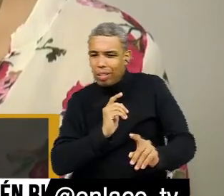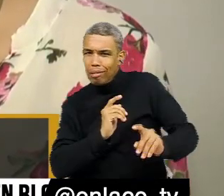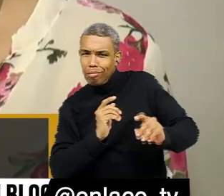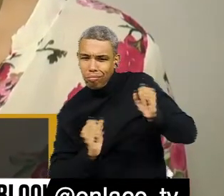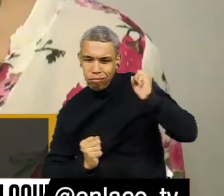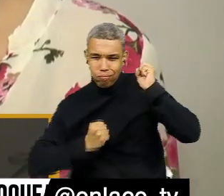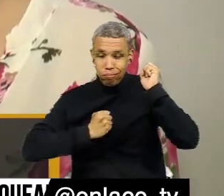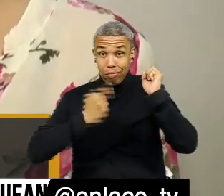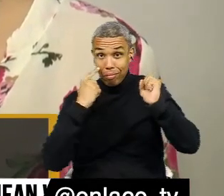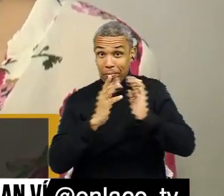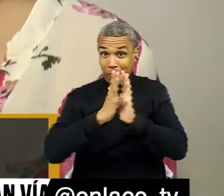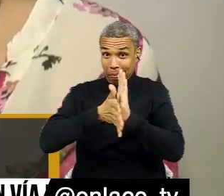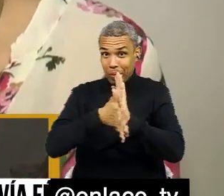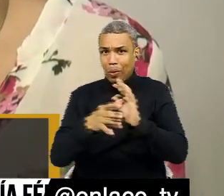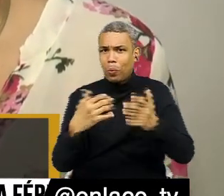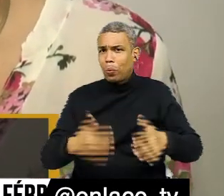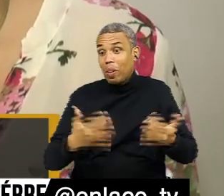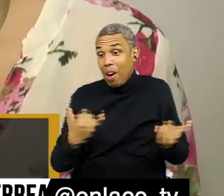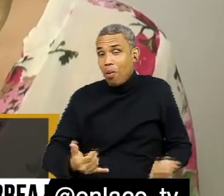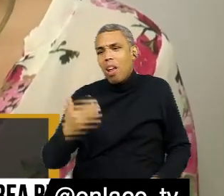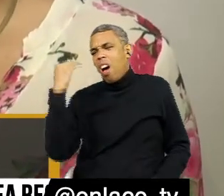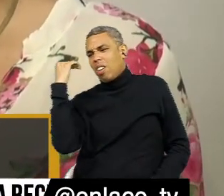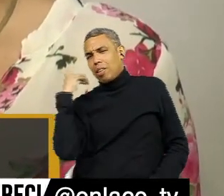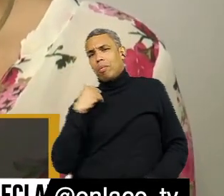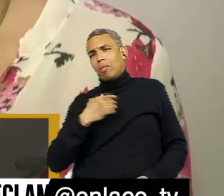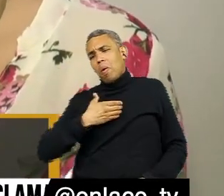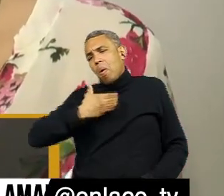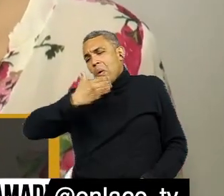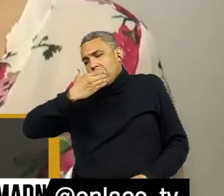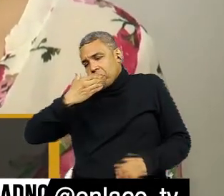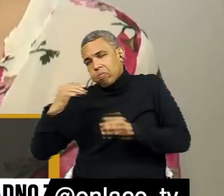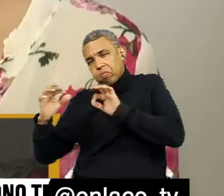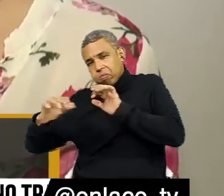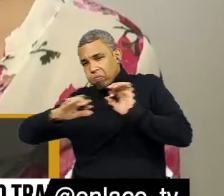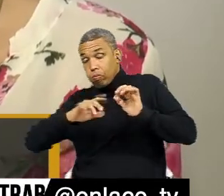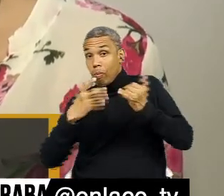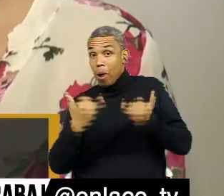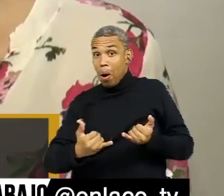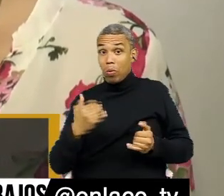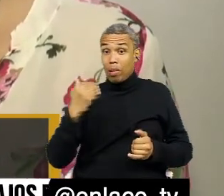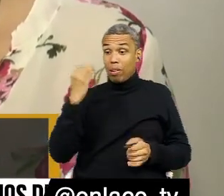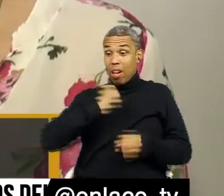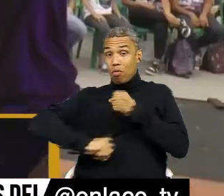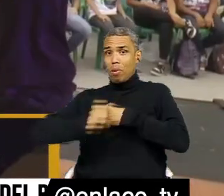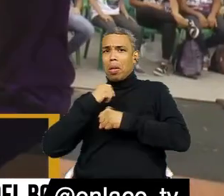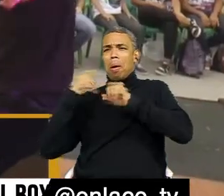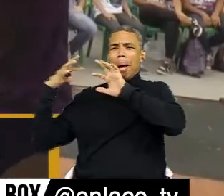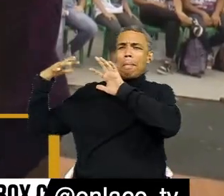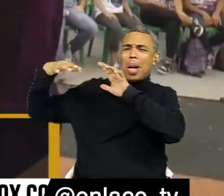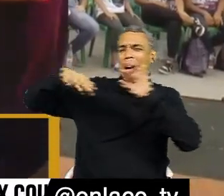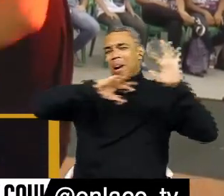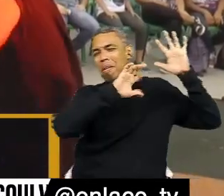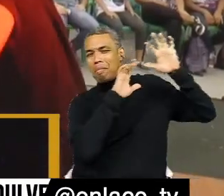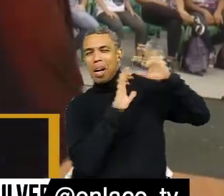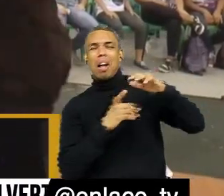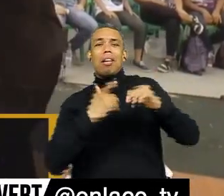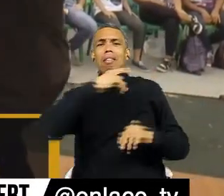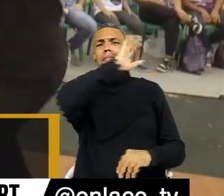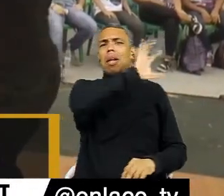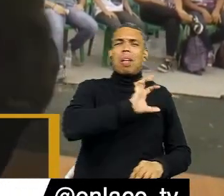la verdad es que el evento se nos internacionalizó. El año pasado pudimos traer personas de todo el país y traer jurados de talla